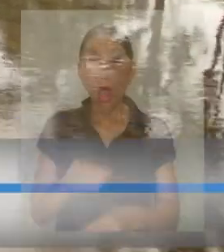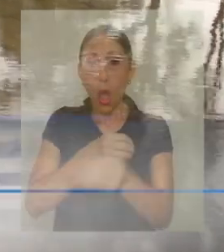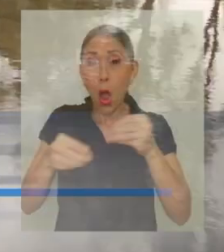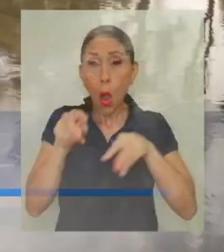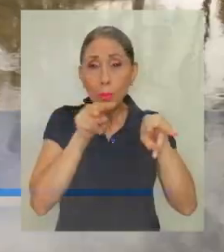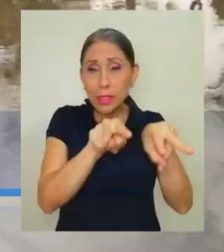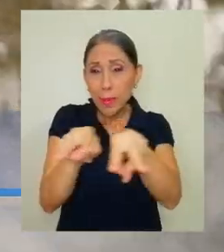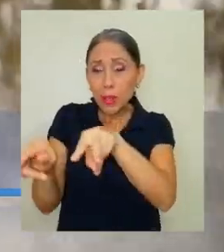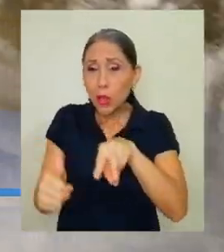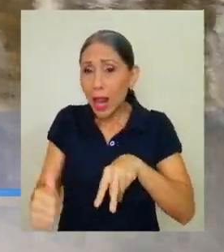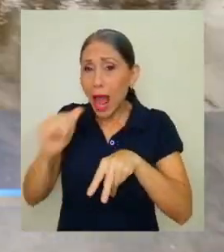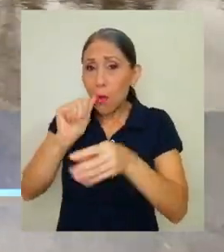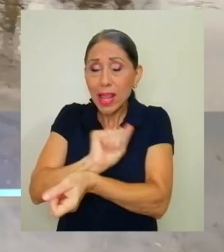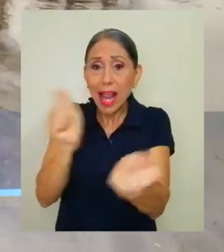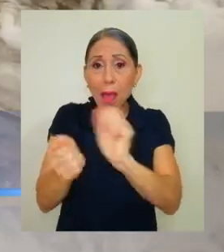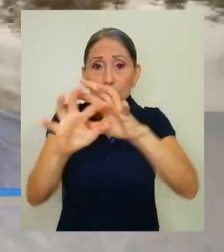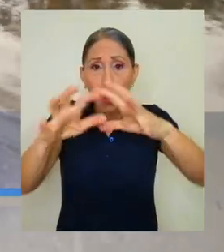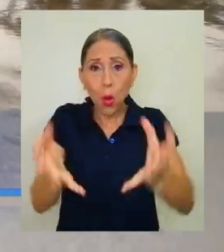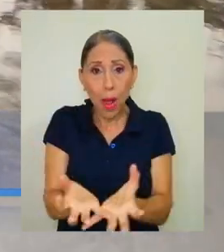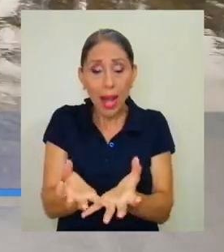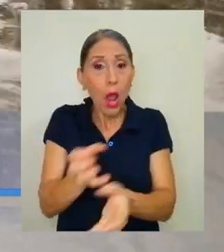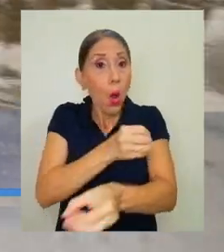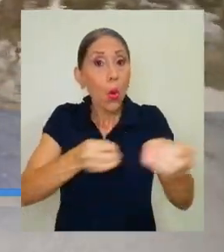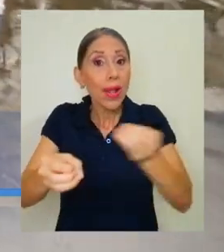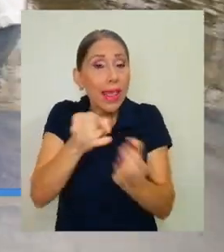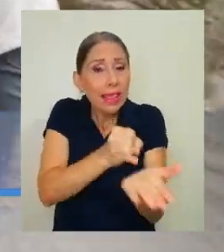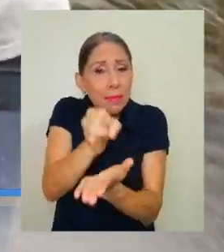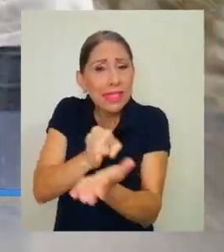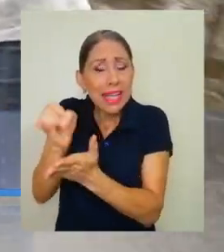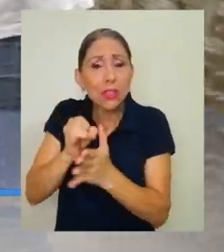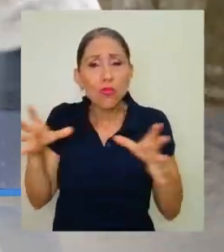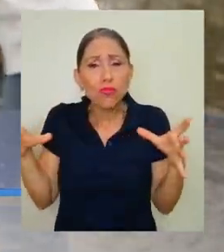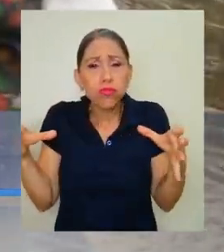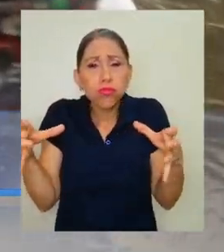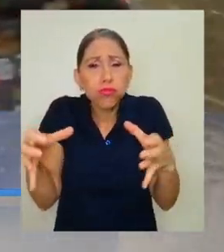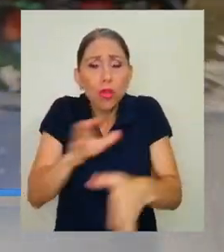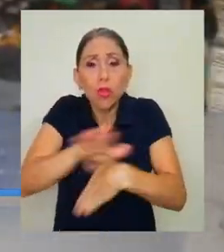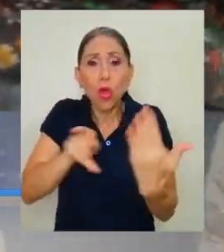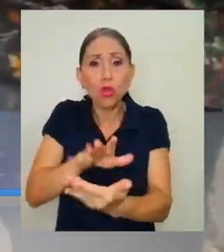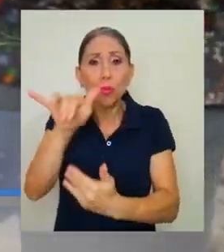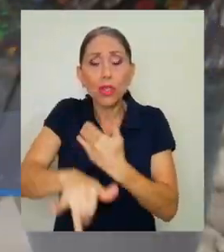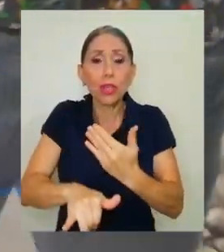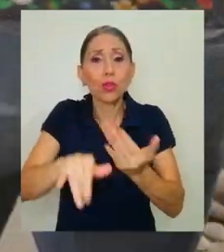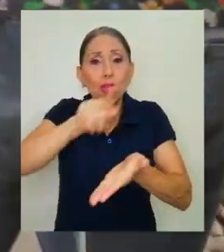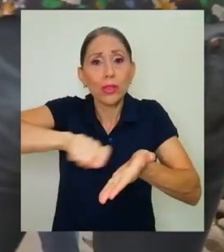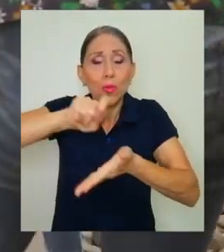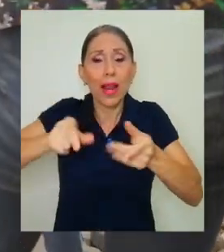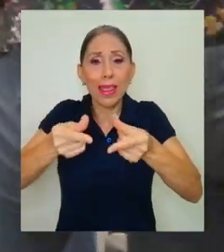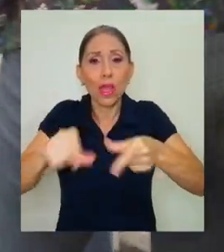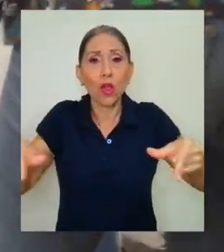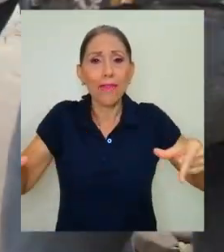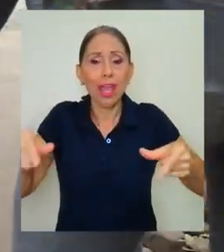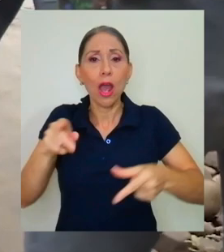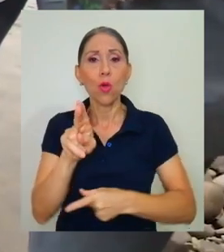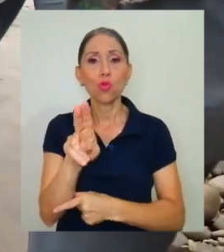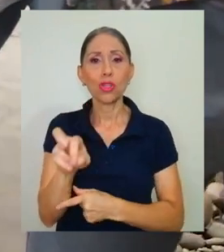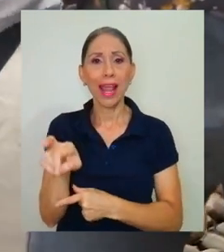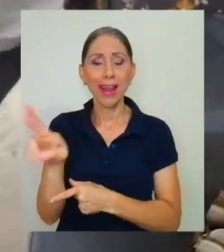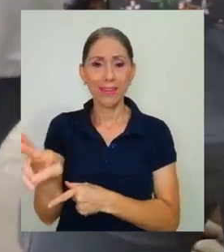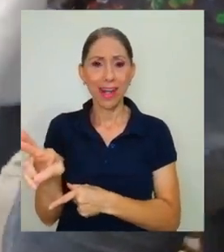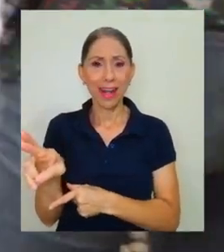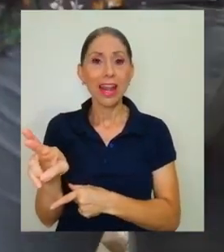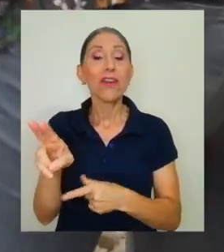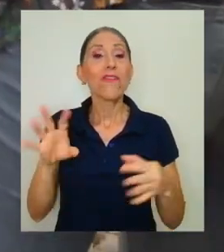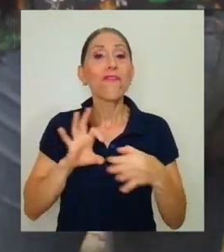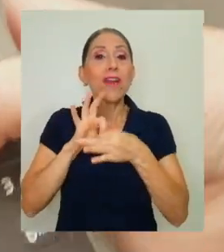El Observatorio del Agua y Cambio Global es una unidad de investigación que reúne todos los proyectos de la Escuela de Geografía de la UCR relacionados